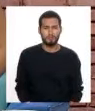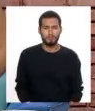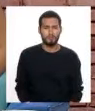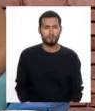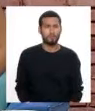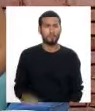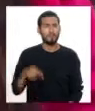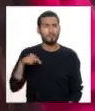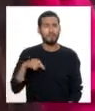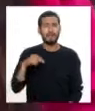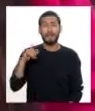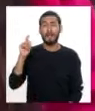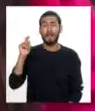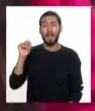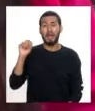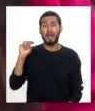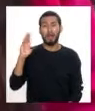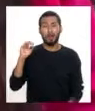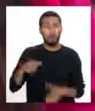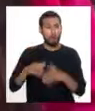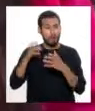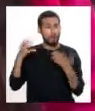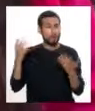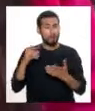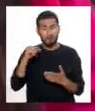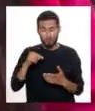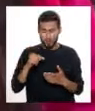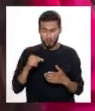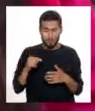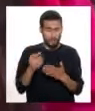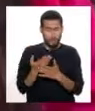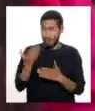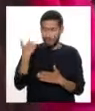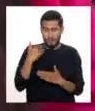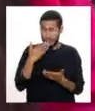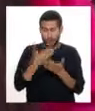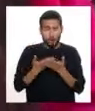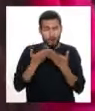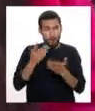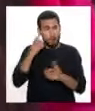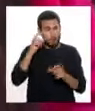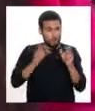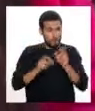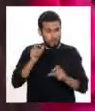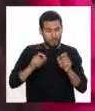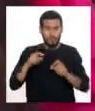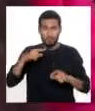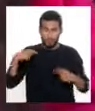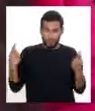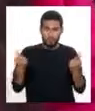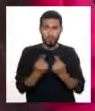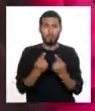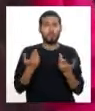Bueno, en el tambo, como dice mayormente antes, cuando no existía el tambo, no había los beneficios, como dice, para la población acá en el pueblo.